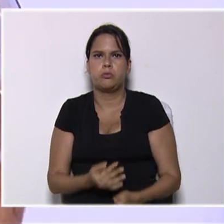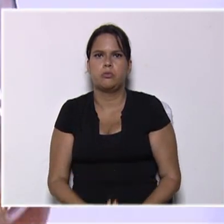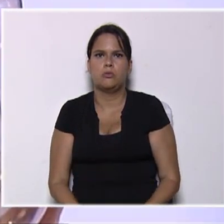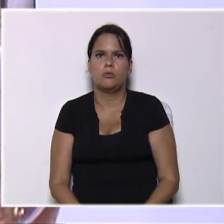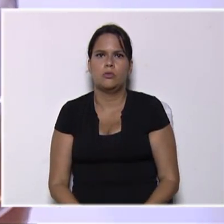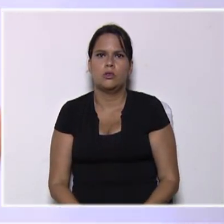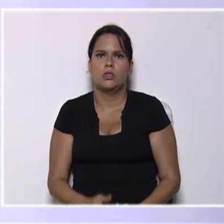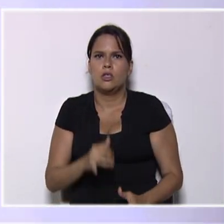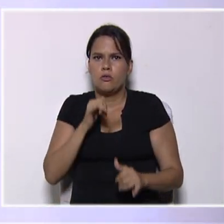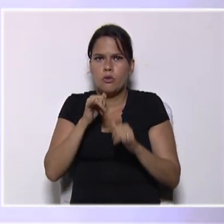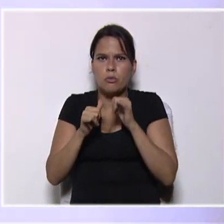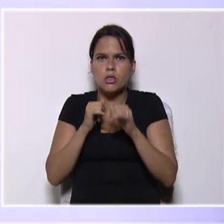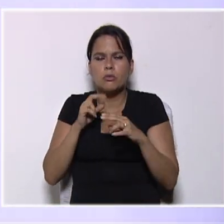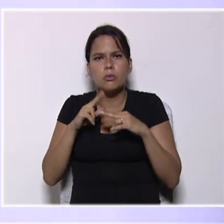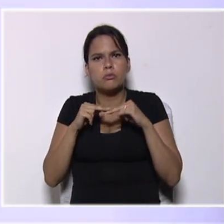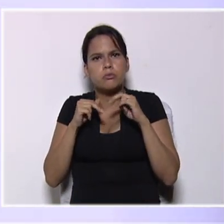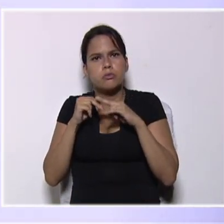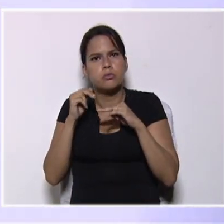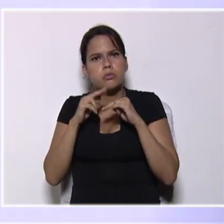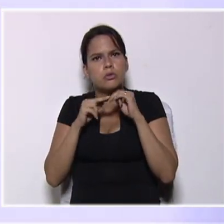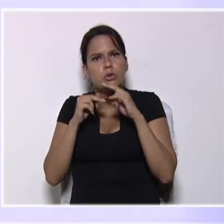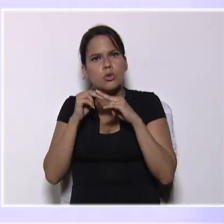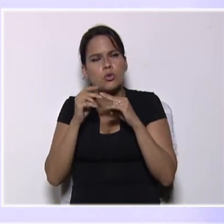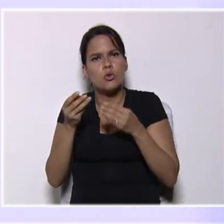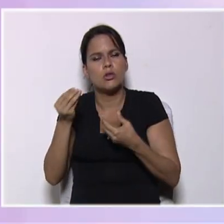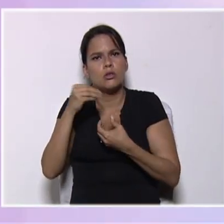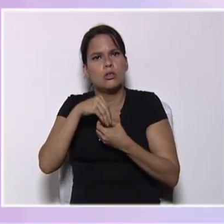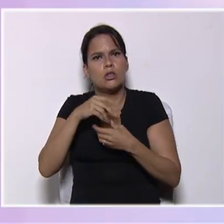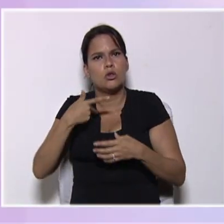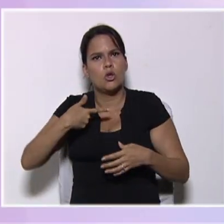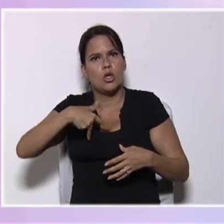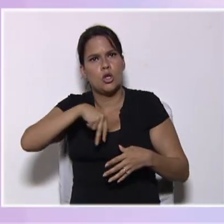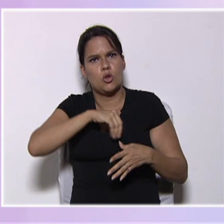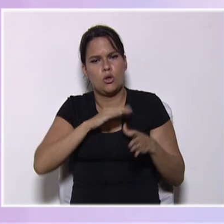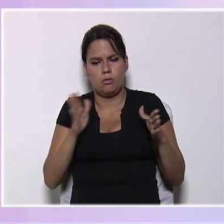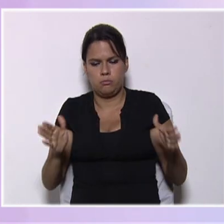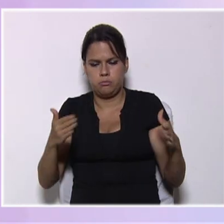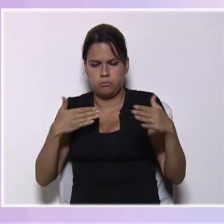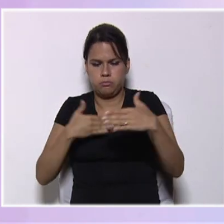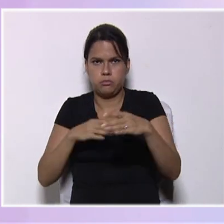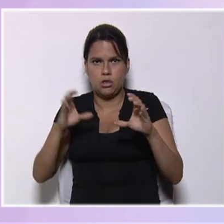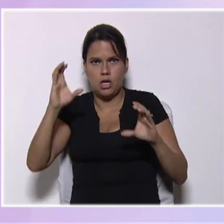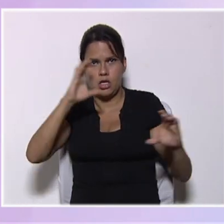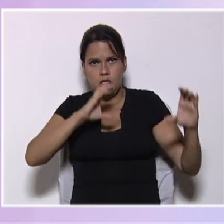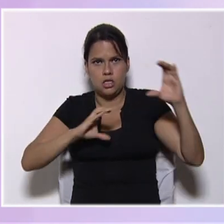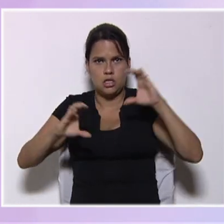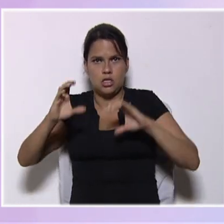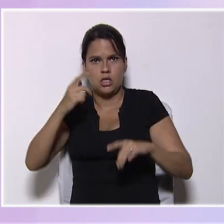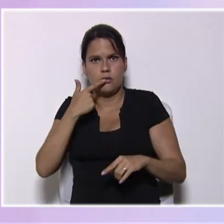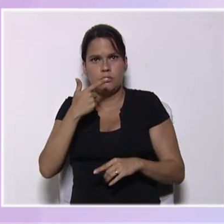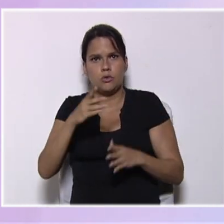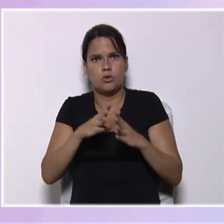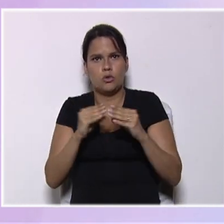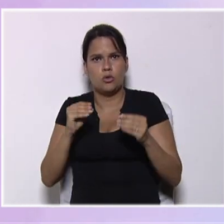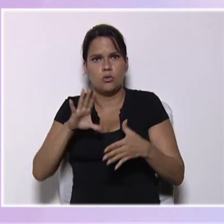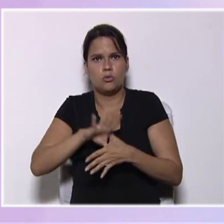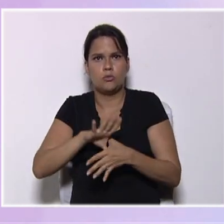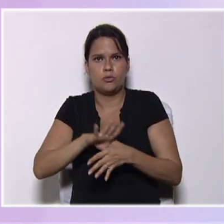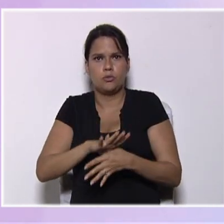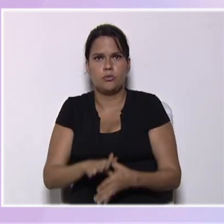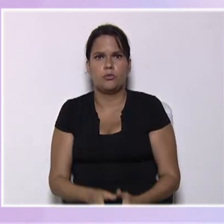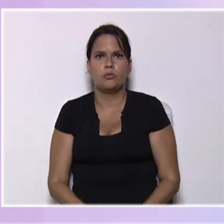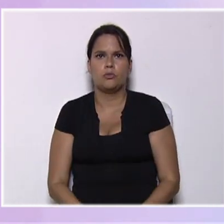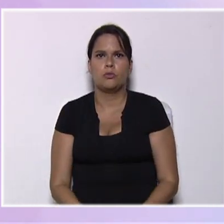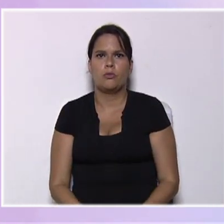para construir, colocar dentro de nuestra caja de ciencias que mencionamos todos los martes. Exacto. Esa caja de ciencias, en